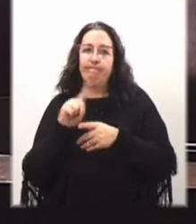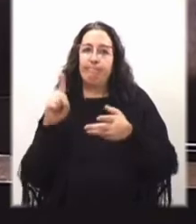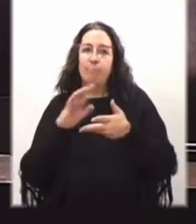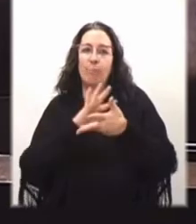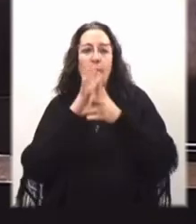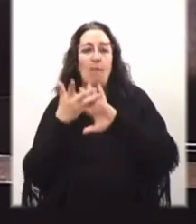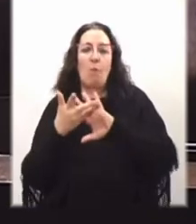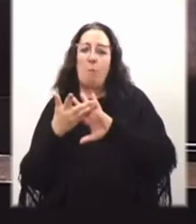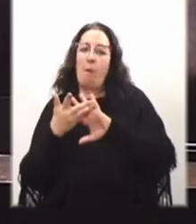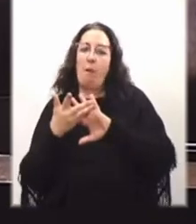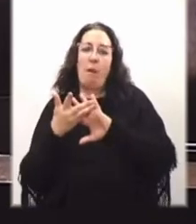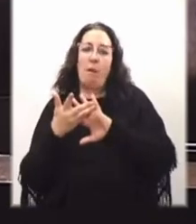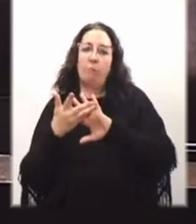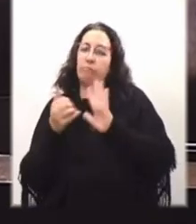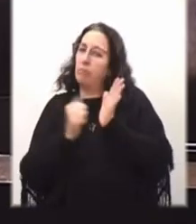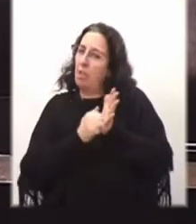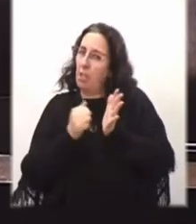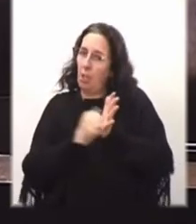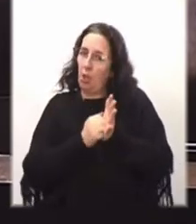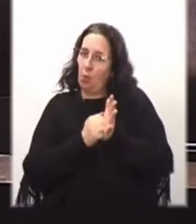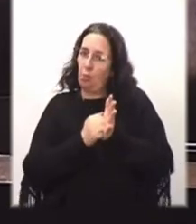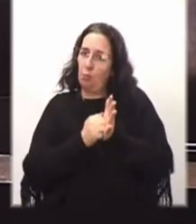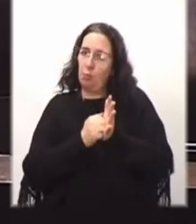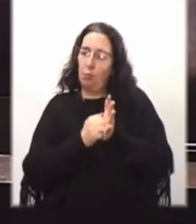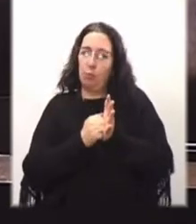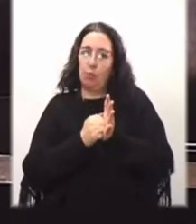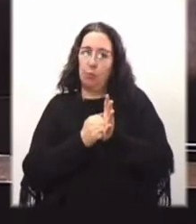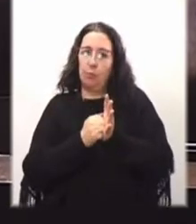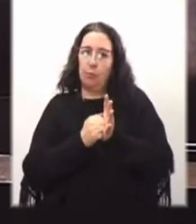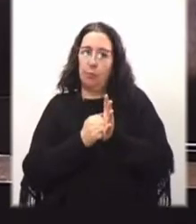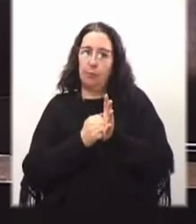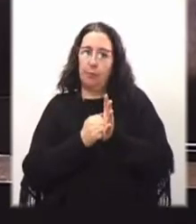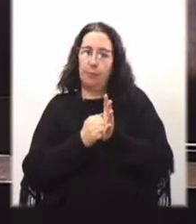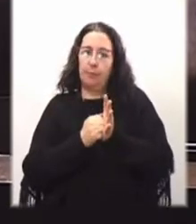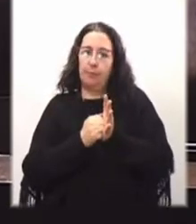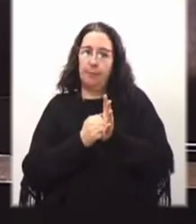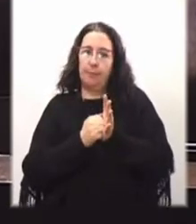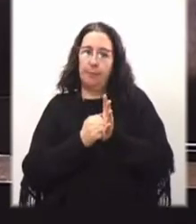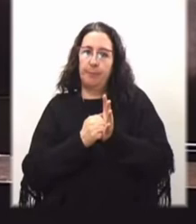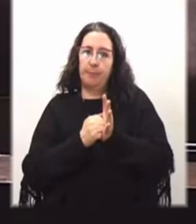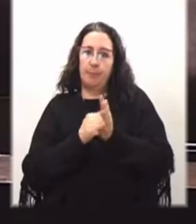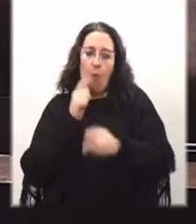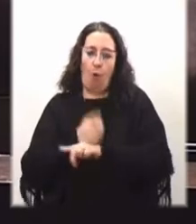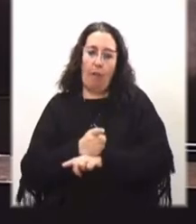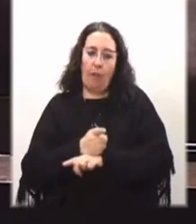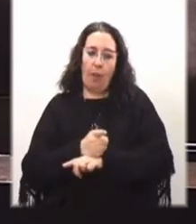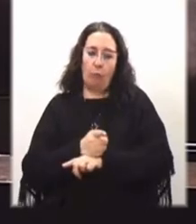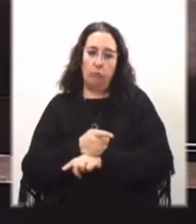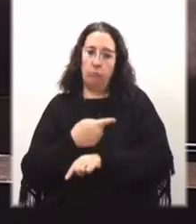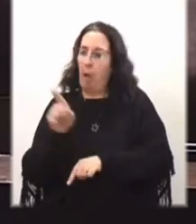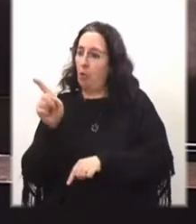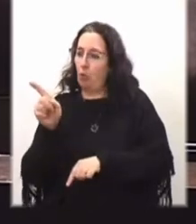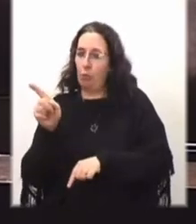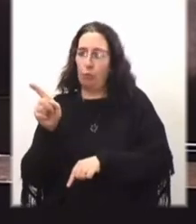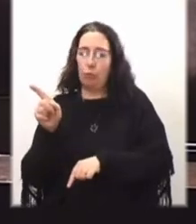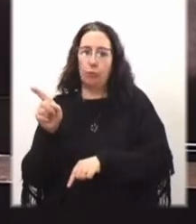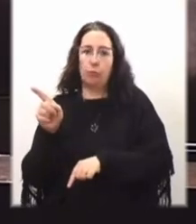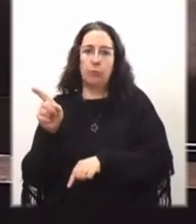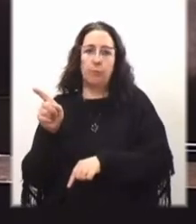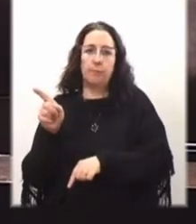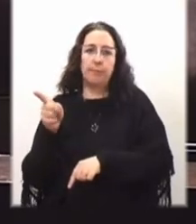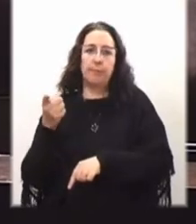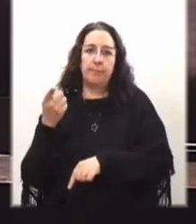formato muy rígido, muy de ordeno y mando en